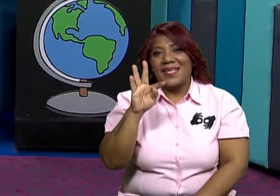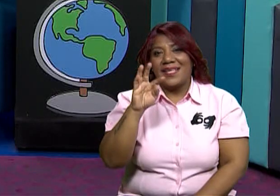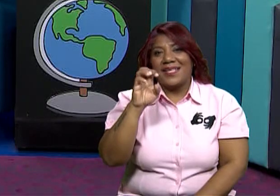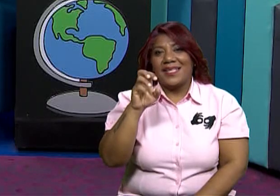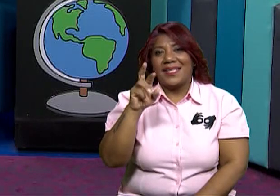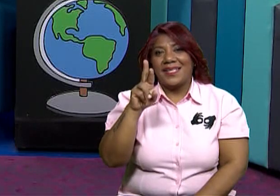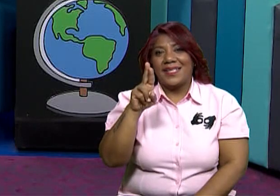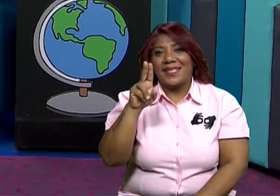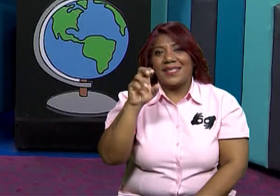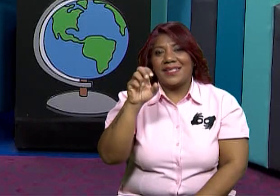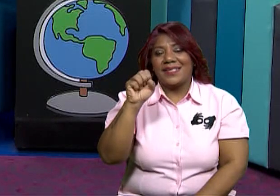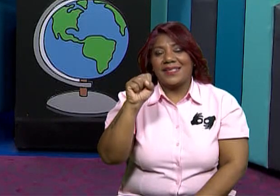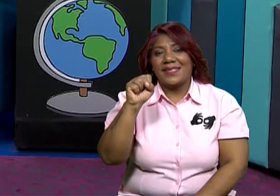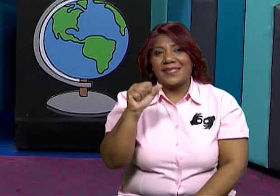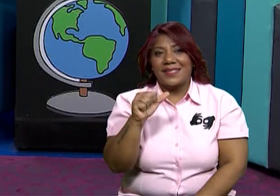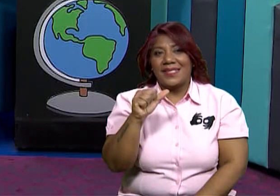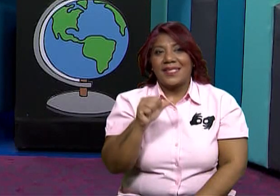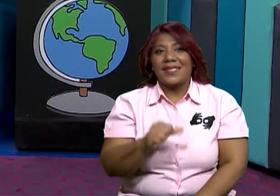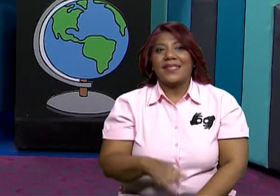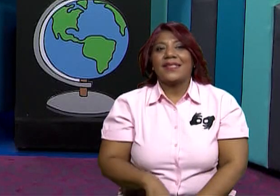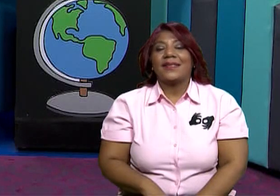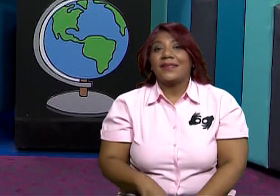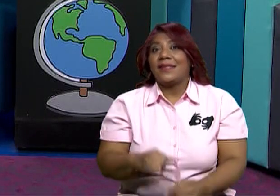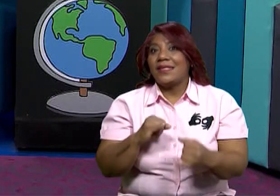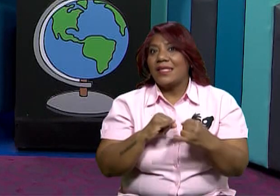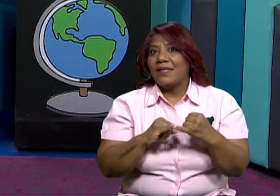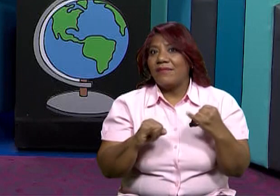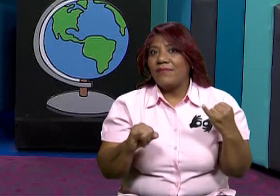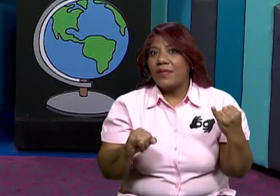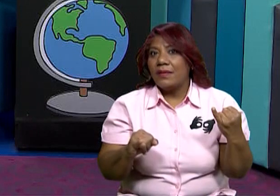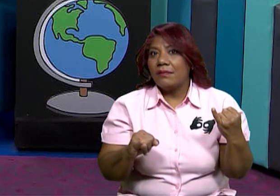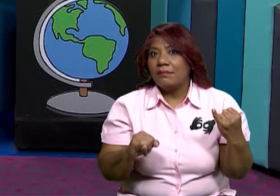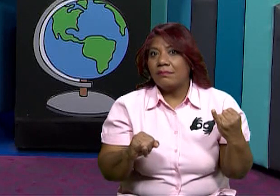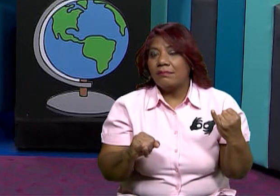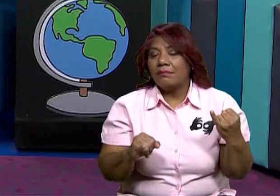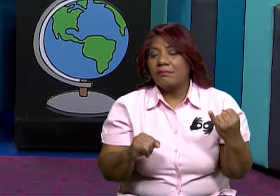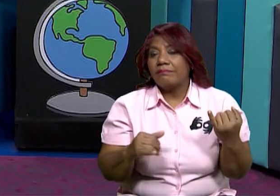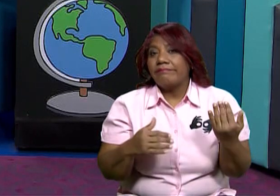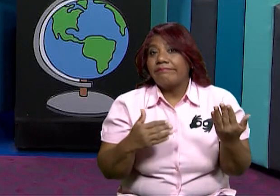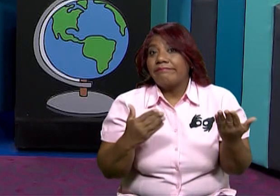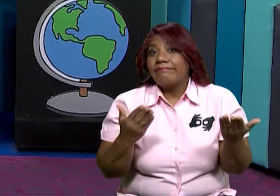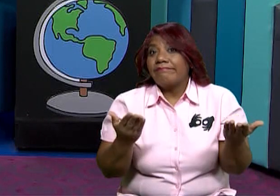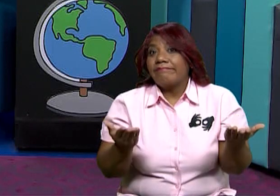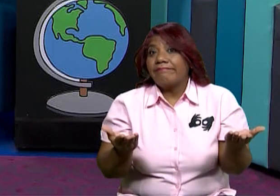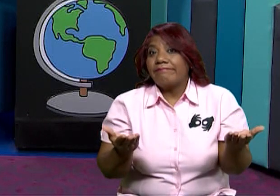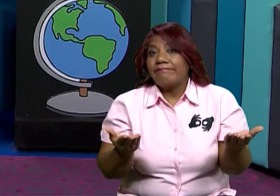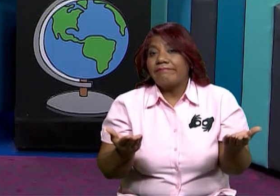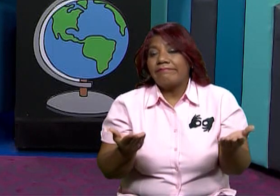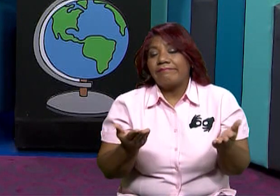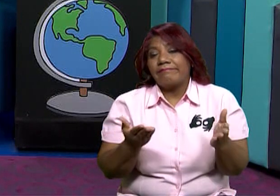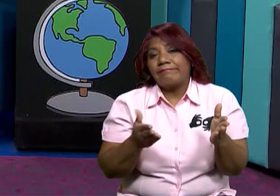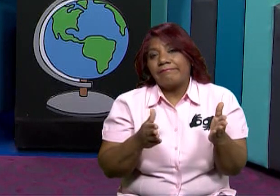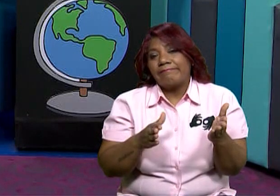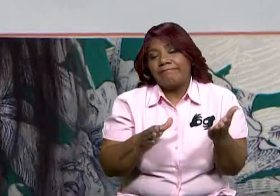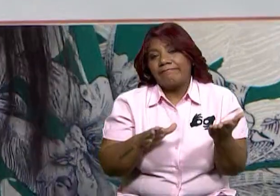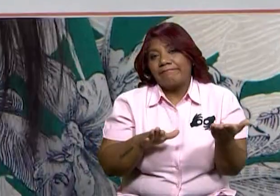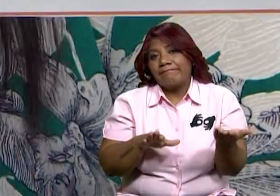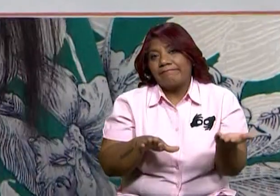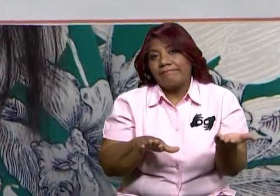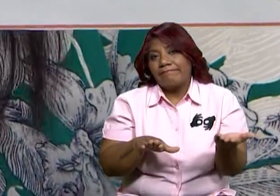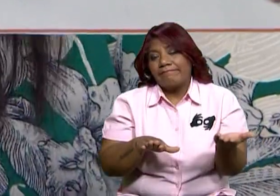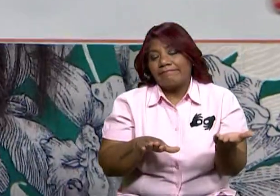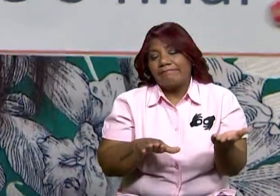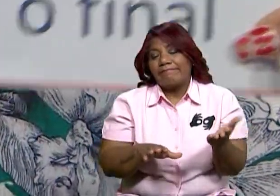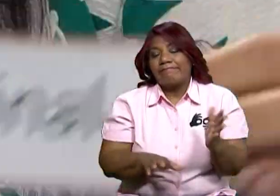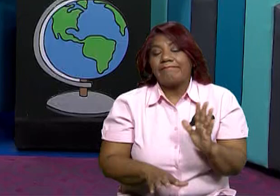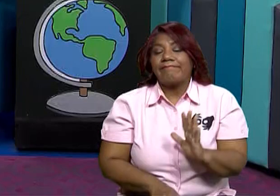por último tenemos en nuestra historia el desenlace. Aquí vemos el desenlace. ¿Cuál será el